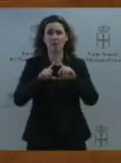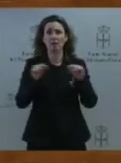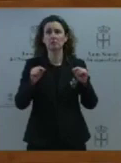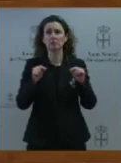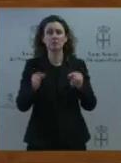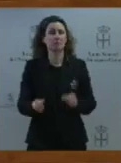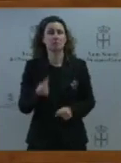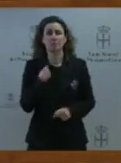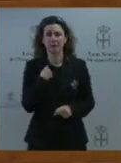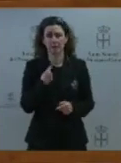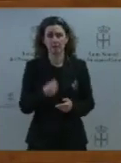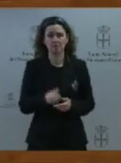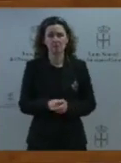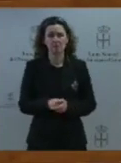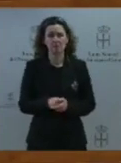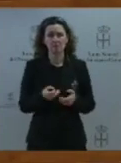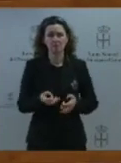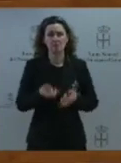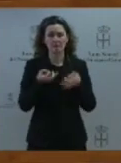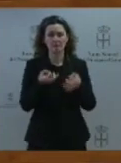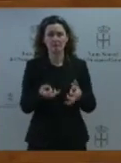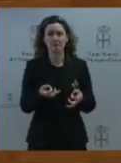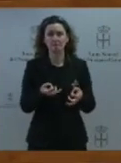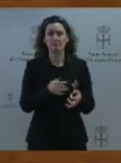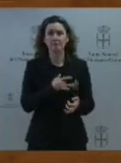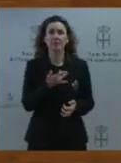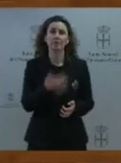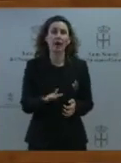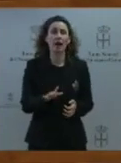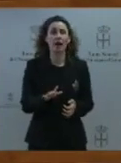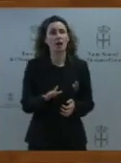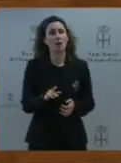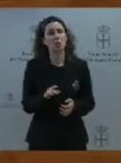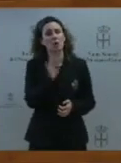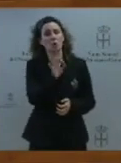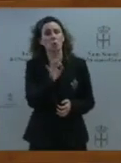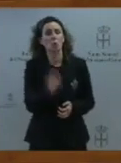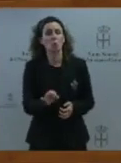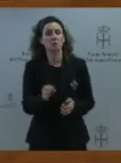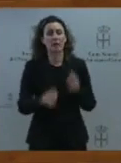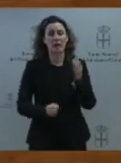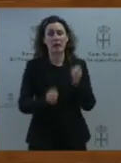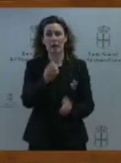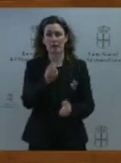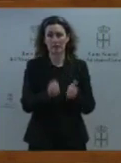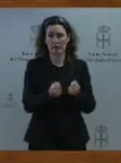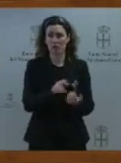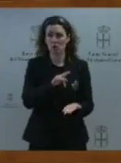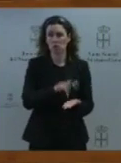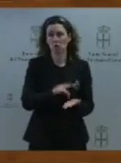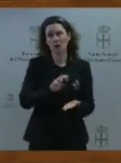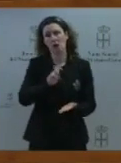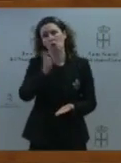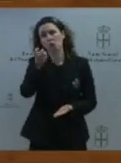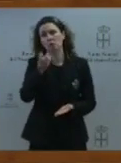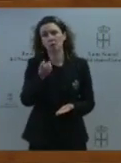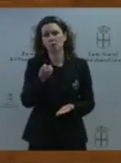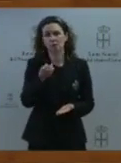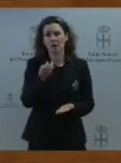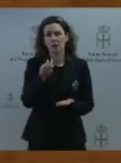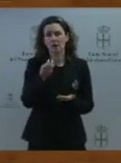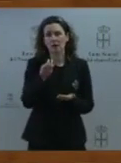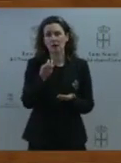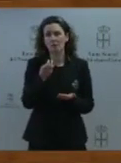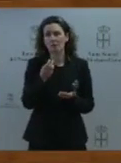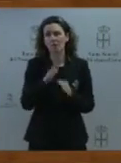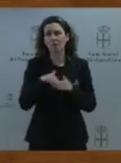que ceder la cuota láctea porque había otros intereses Más allá de Asturias que nos proponían y nos obligaban a